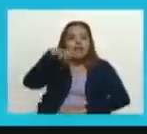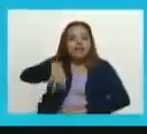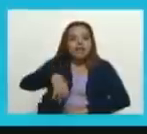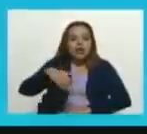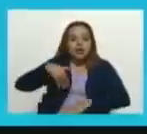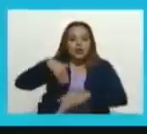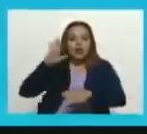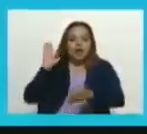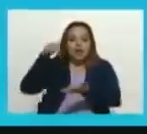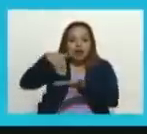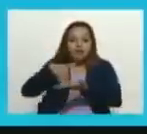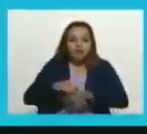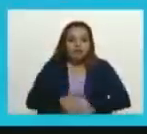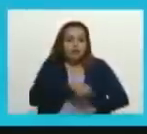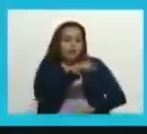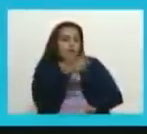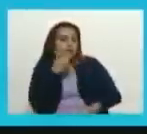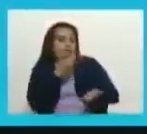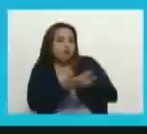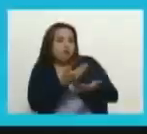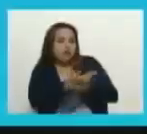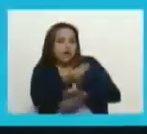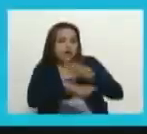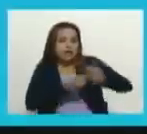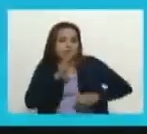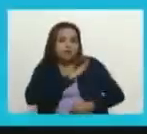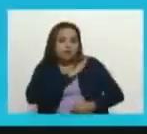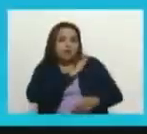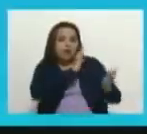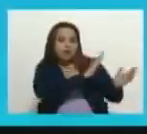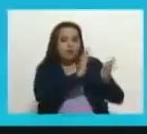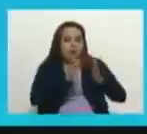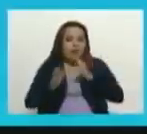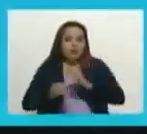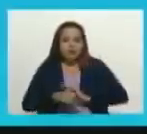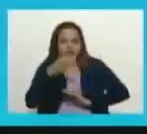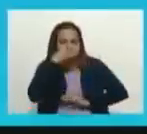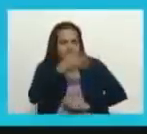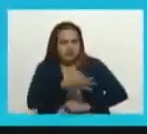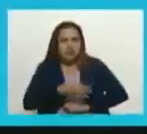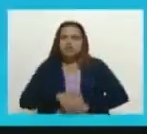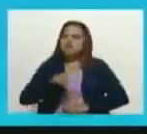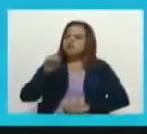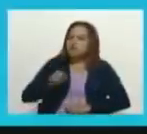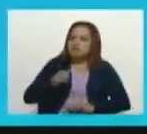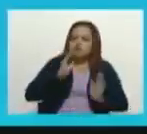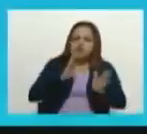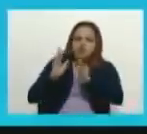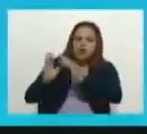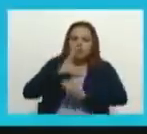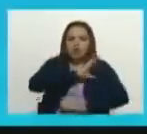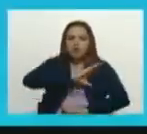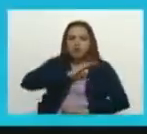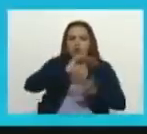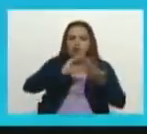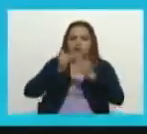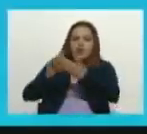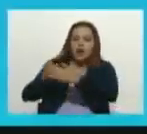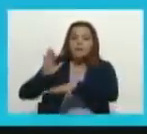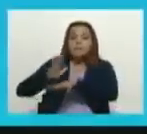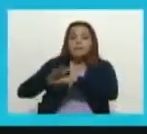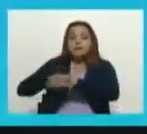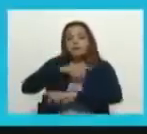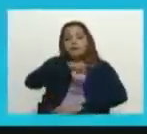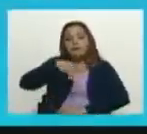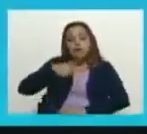Correcto, es una propuesta que ha surgido de la propia organización, ¿verdad? De las organizaciones de los consejos comunales, porque nosotros